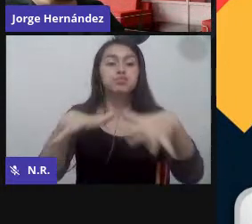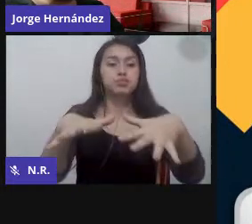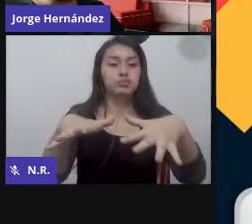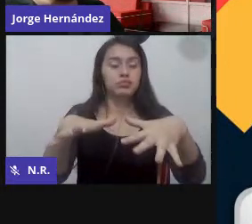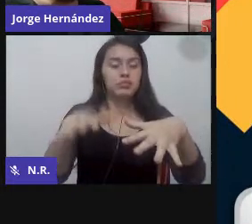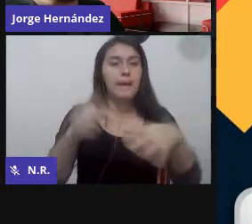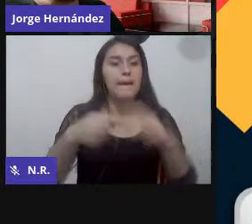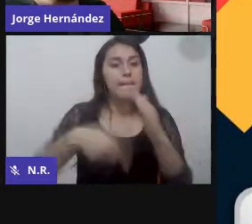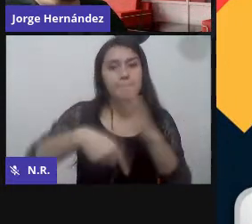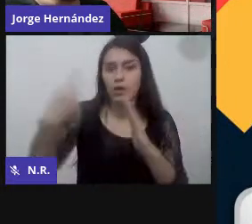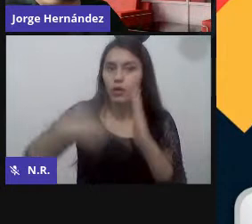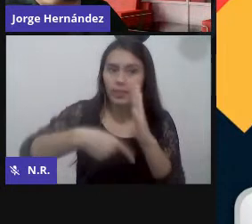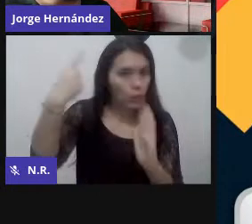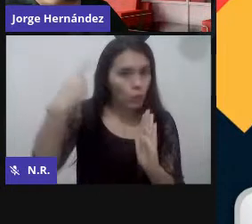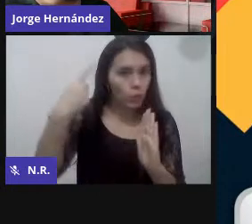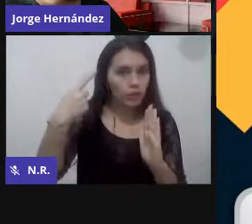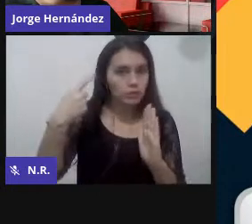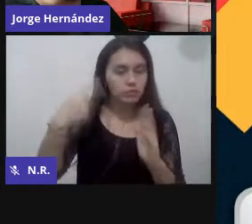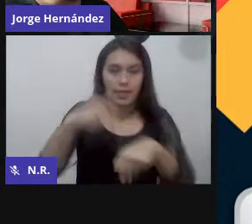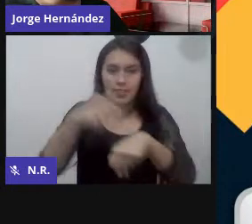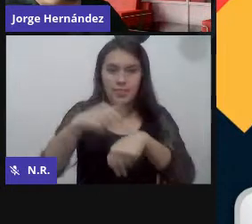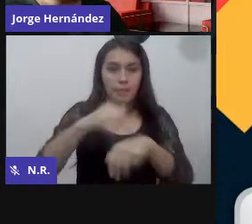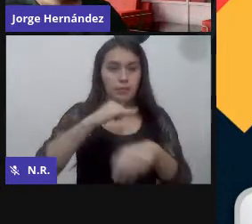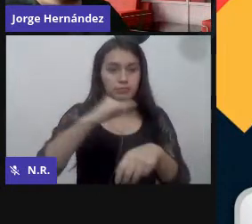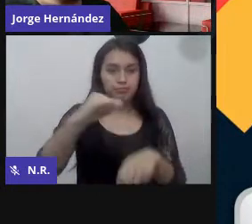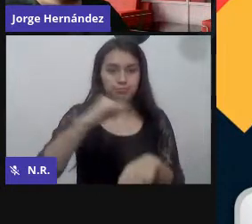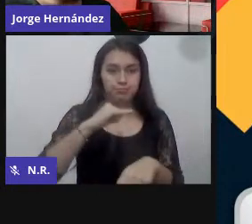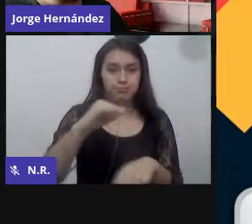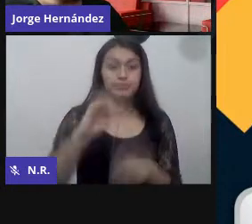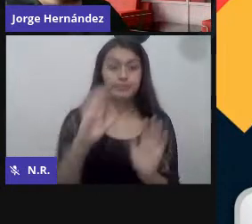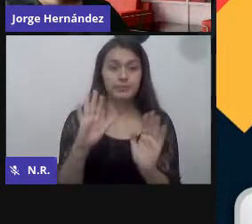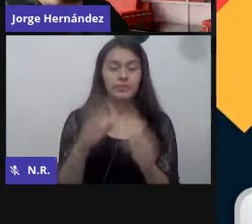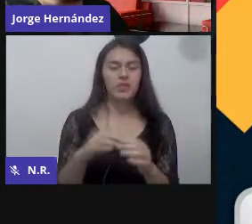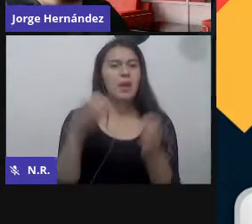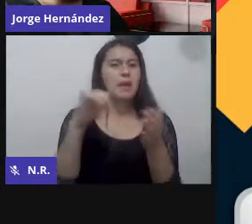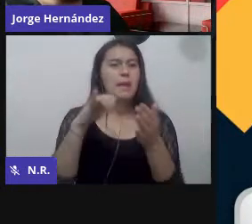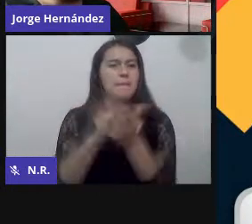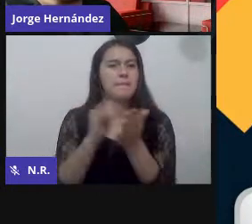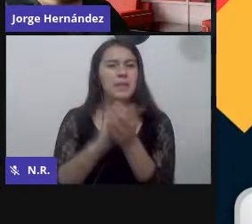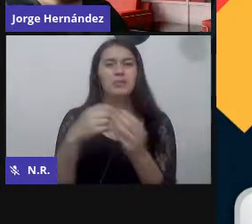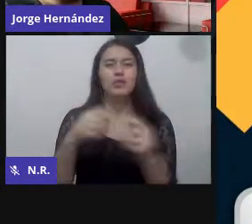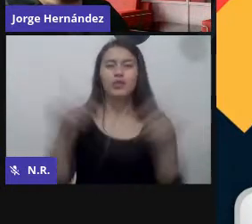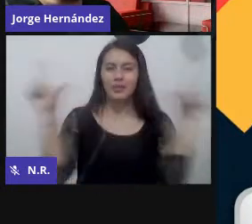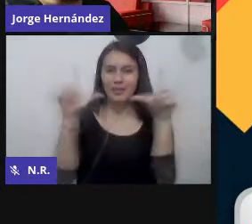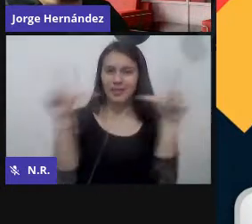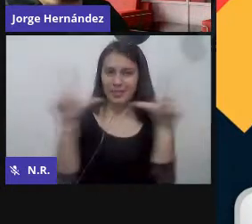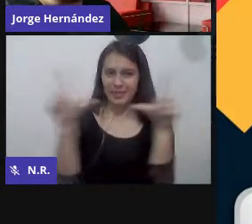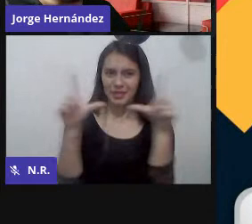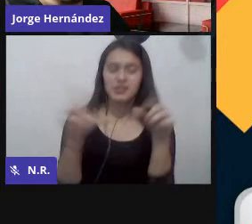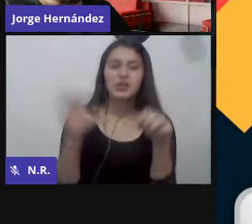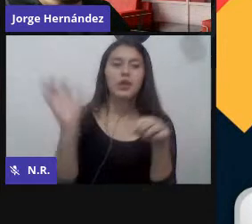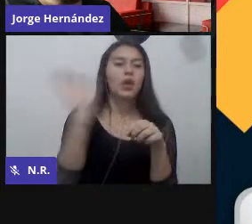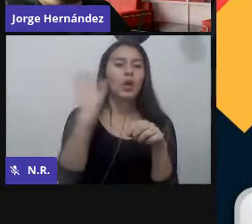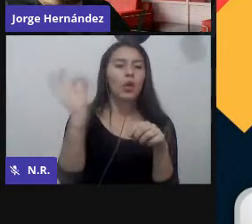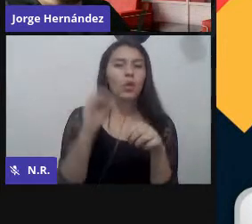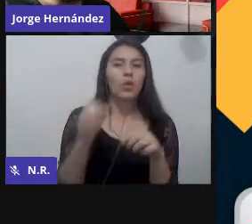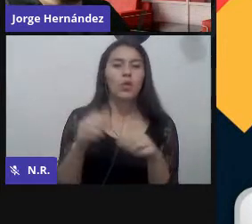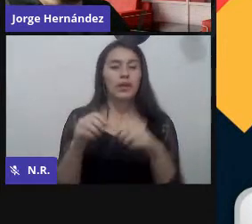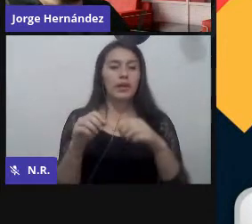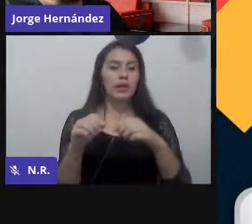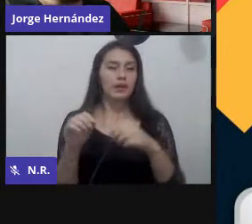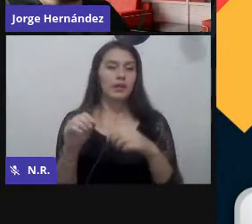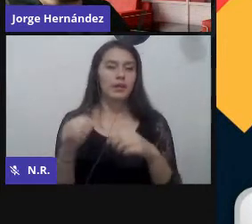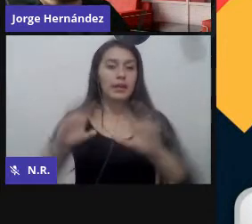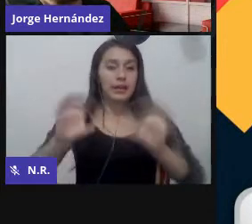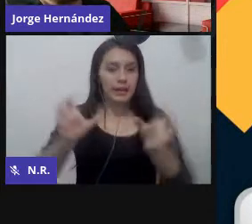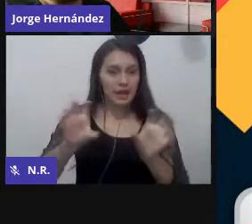en tiempo real, en vivo. Más o menos como lo manejan lo que son los programas de televisión, los programas de radio, pero en este